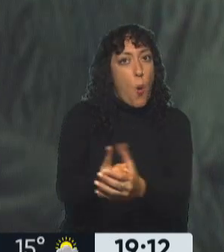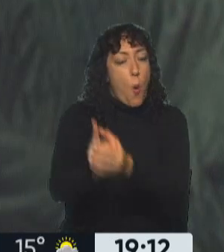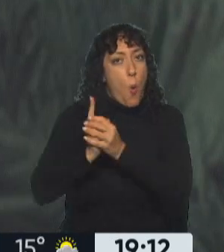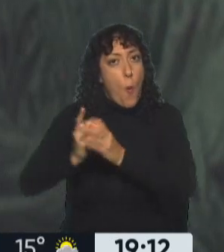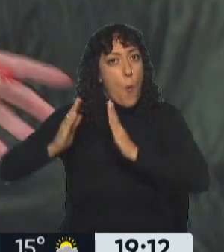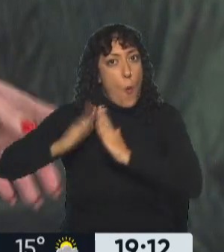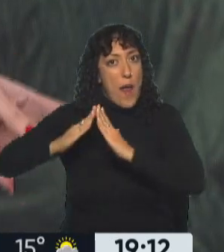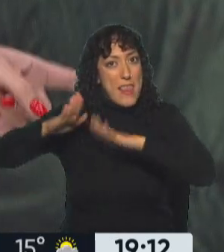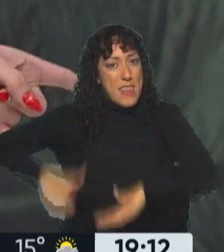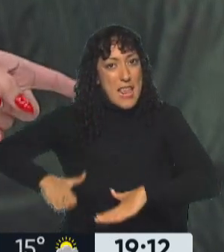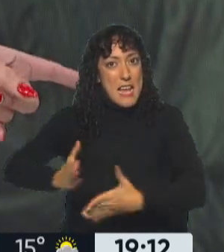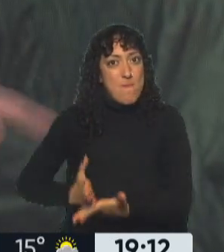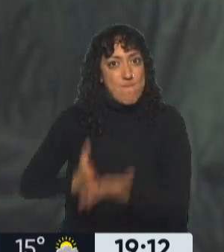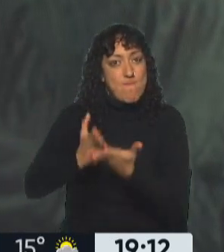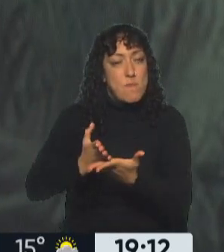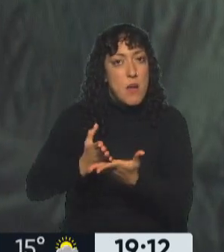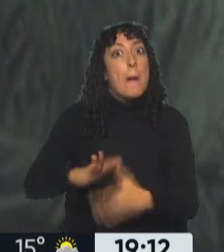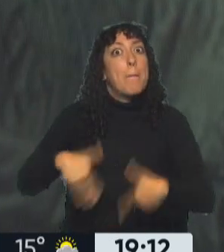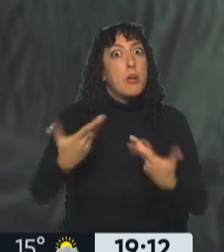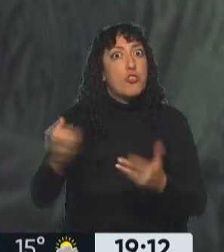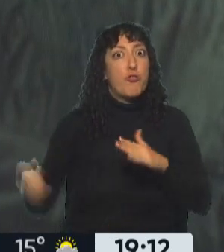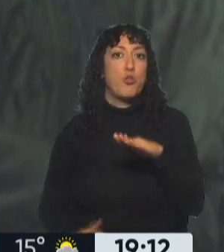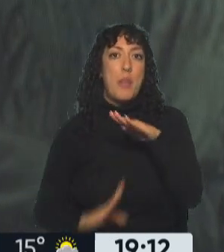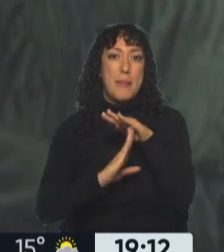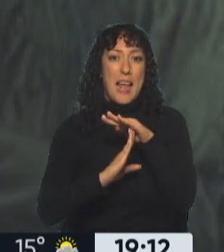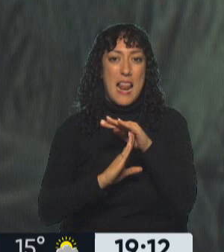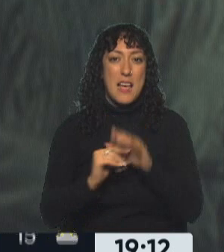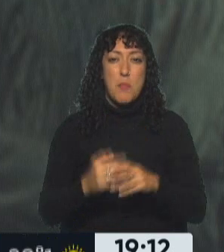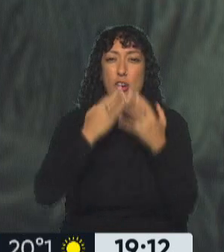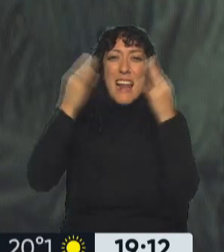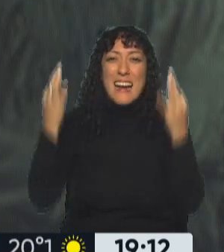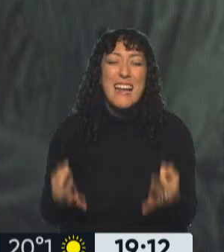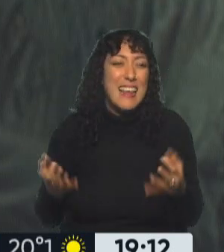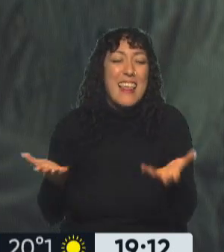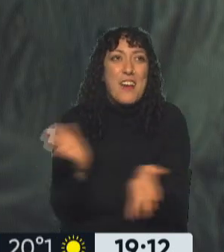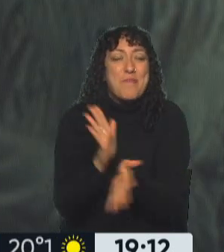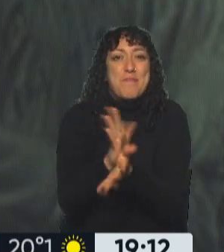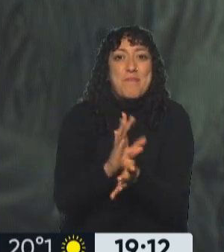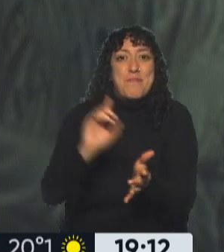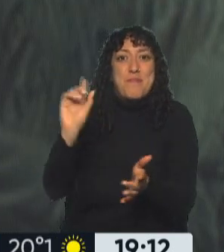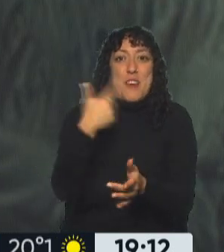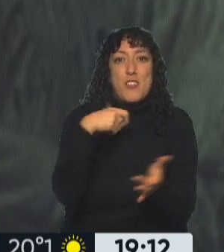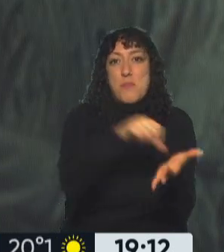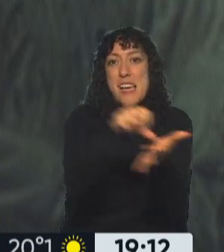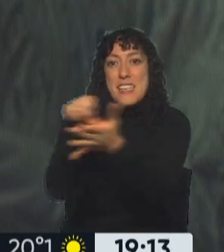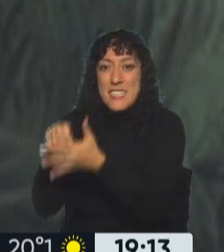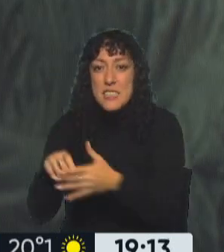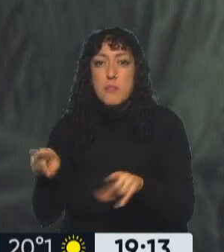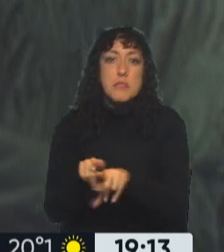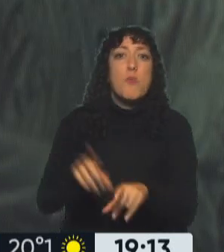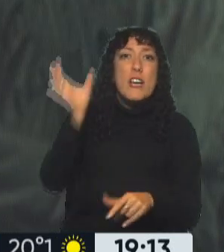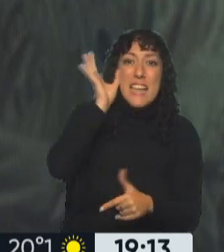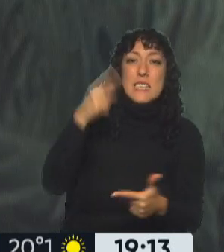muy estrictas. Por eso fue un momento clave. Los sobrepasaba la realidad, lo que le pasaba a otros países. Recordemos